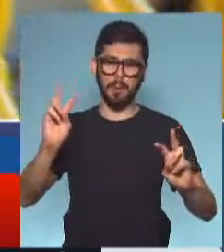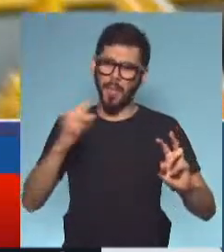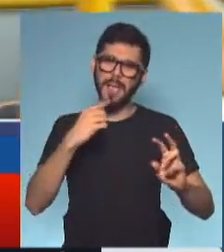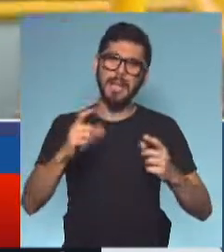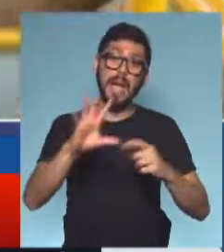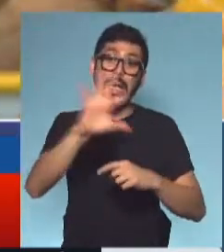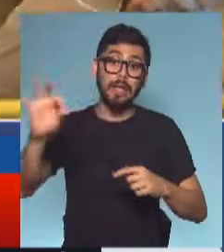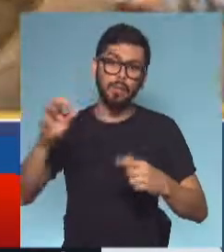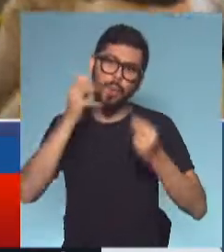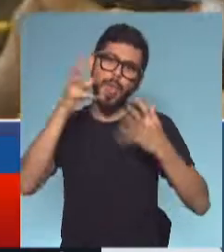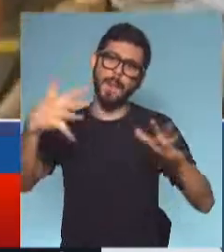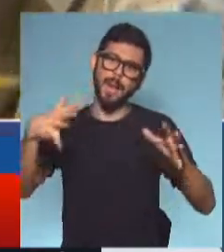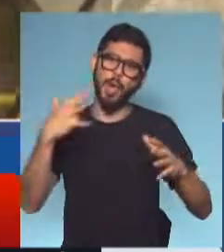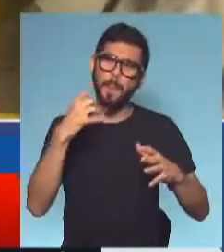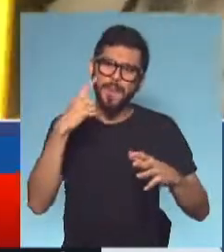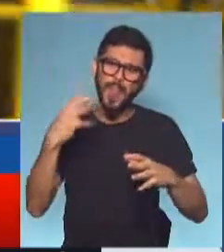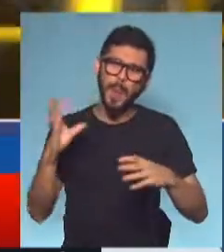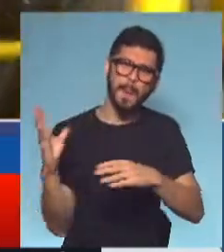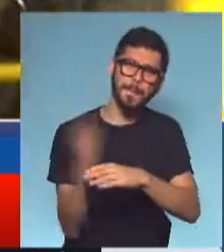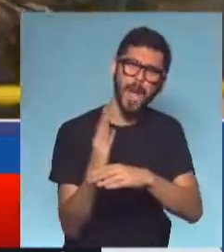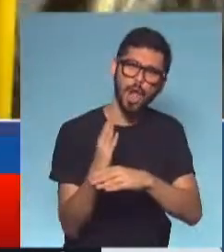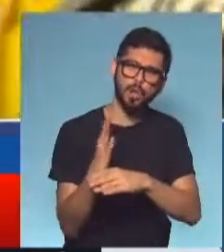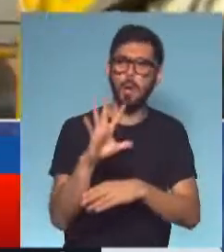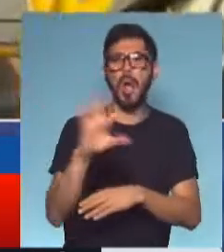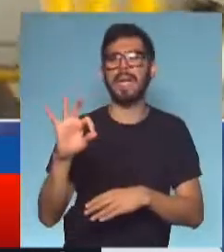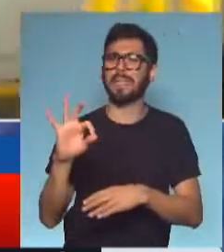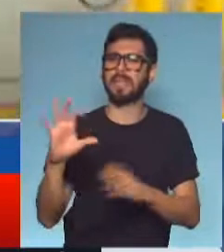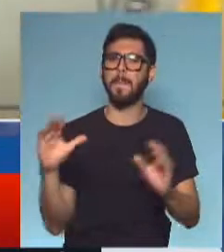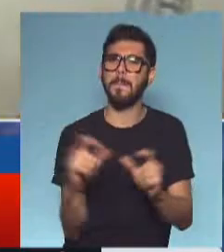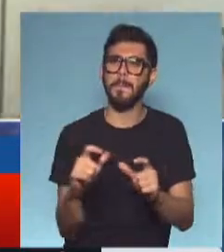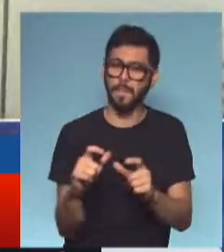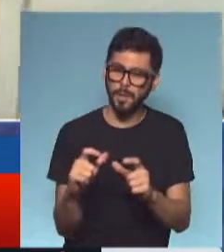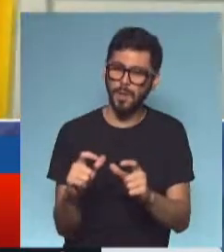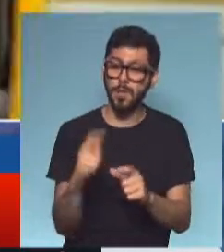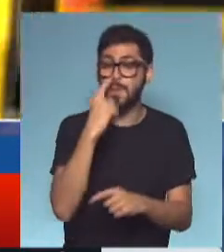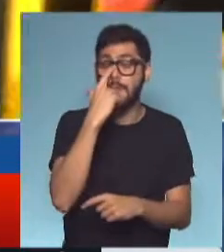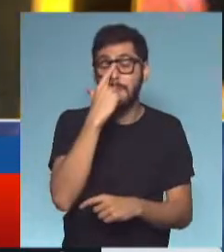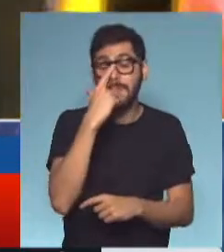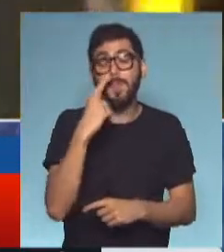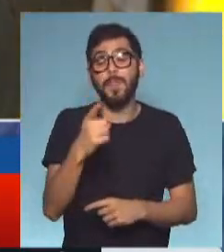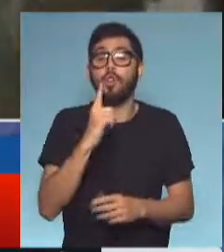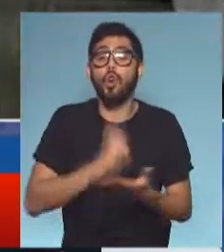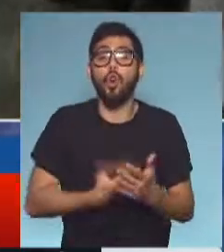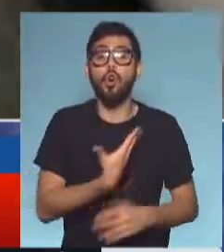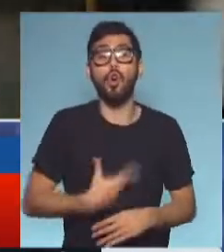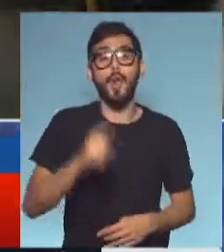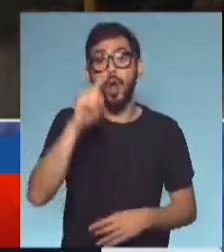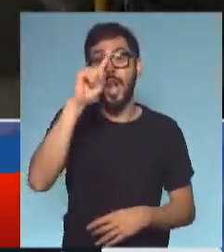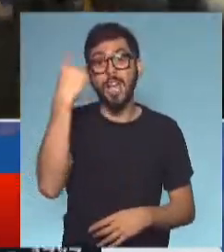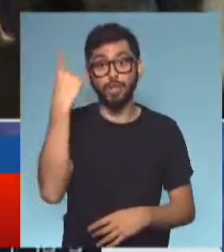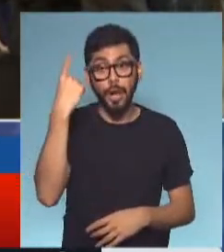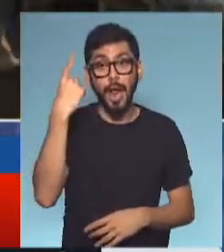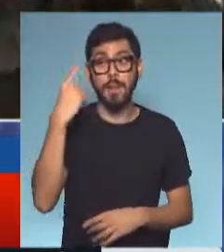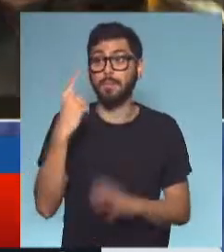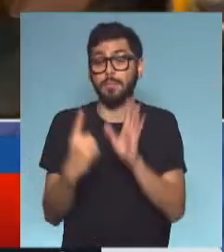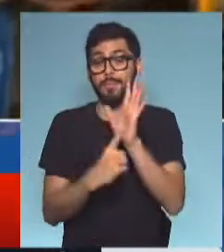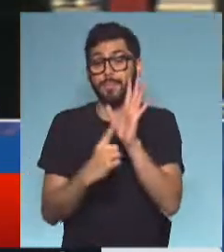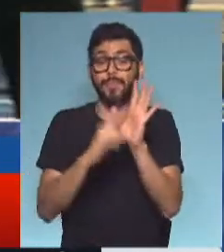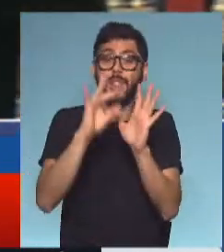modificarlo? Mira, son definiciones que tomó el gobierno nacional, que están previstas en el